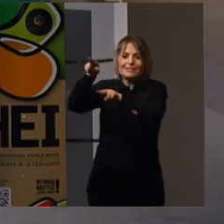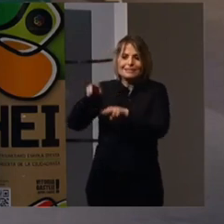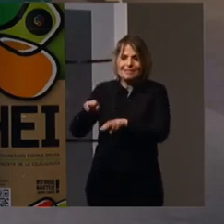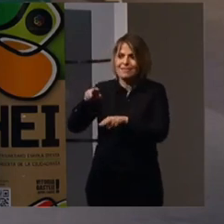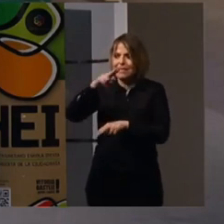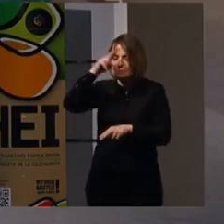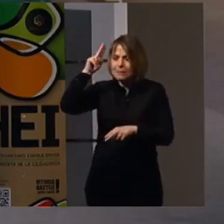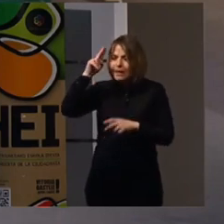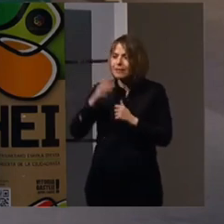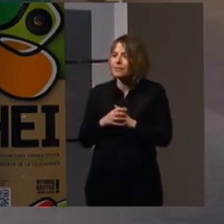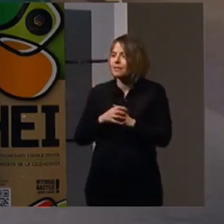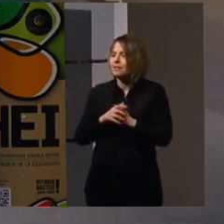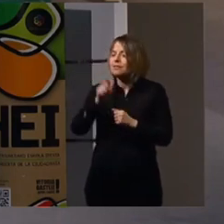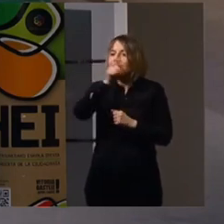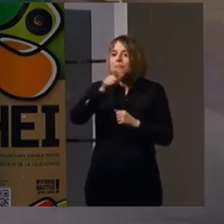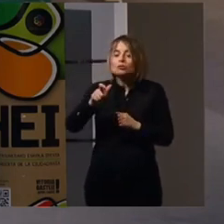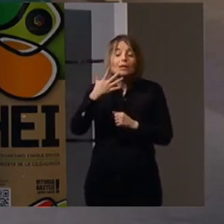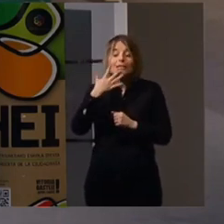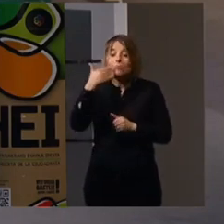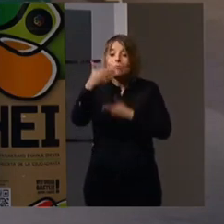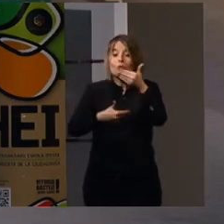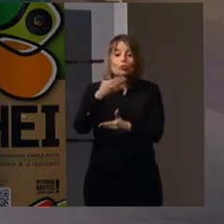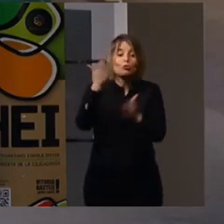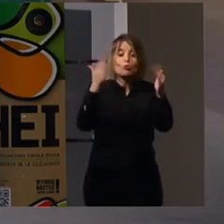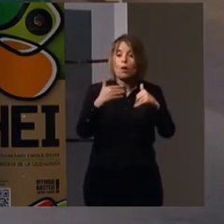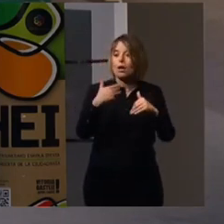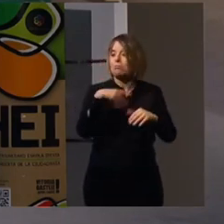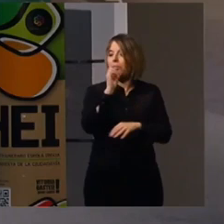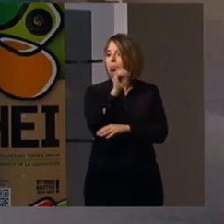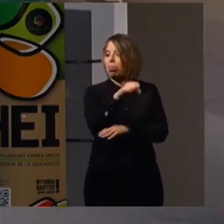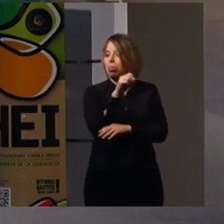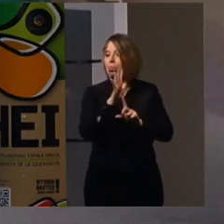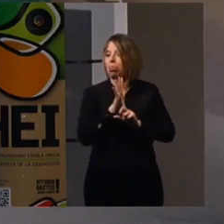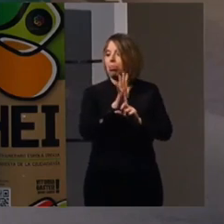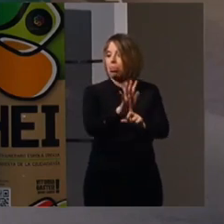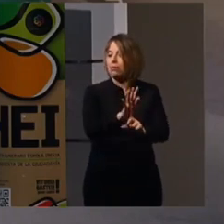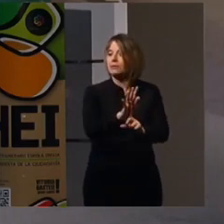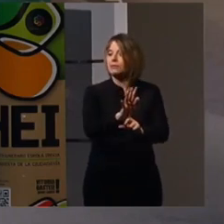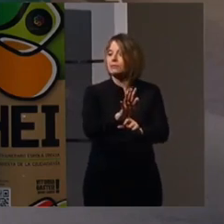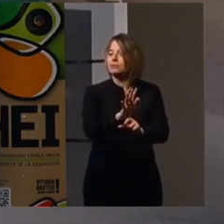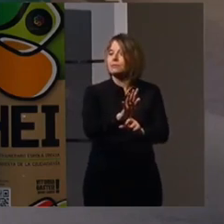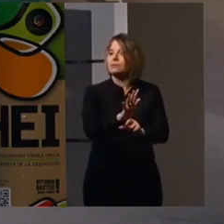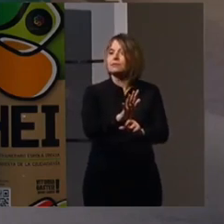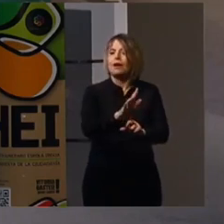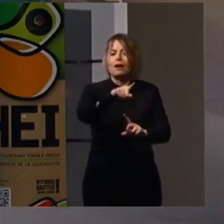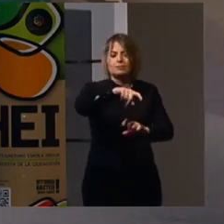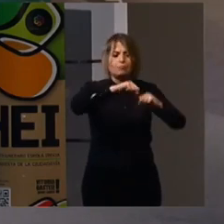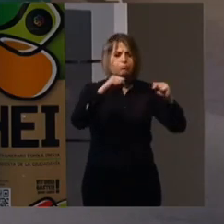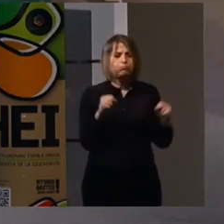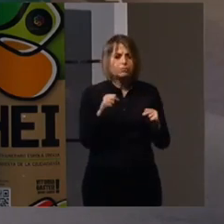residencias en Madrid, ¿no? Entonces, toda población que no produzca no me importa en absoluto, y es más, incluso puedo incluso